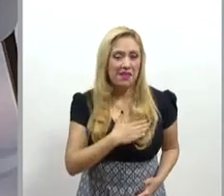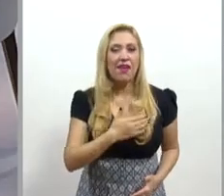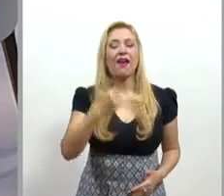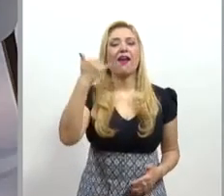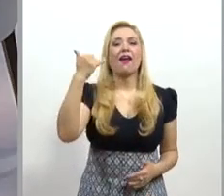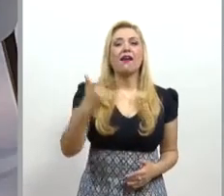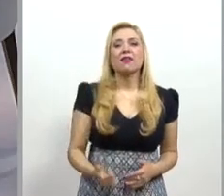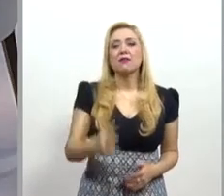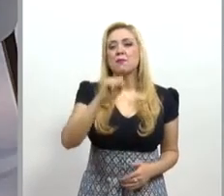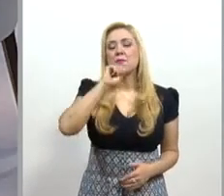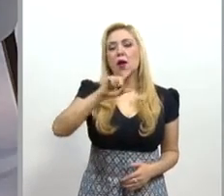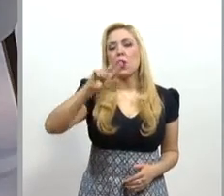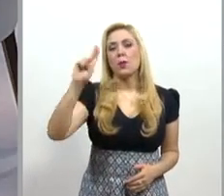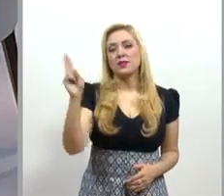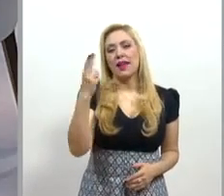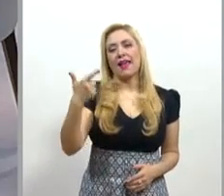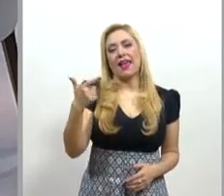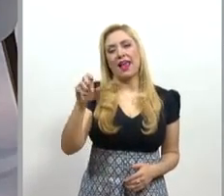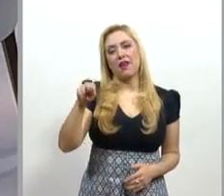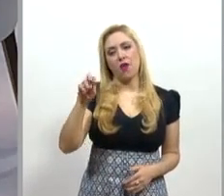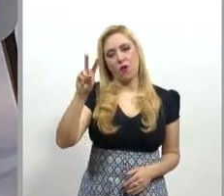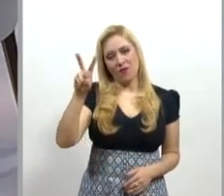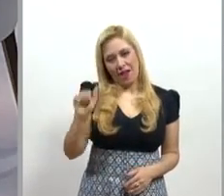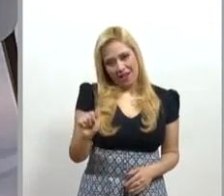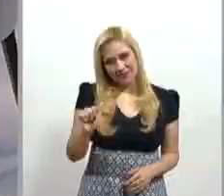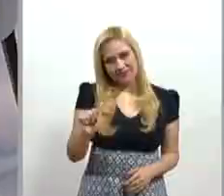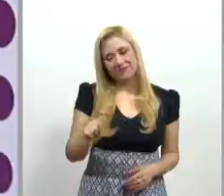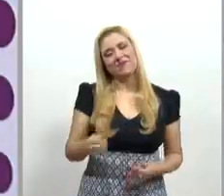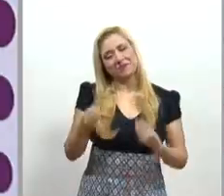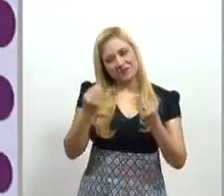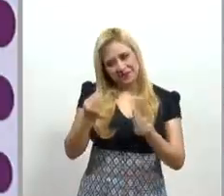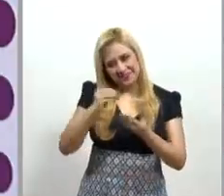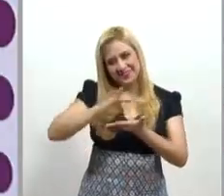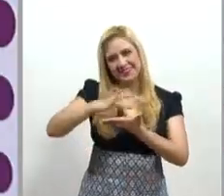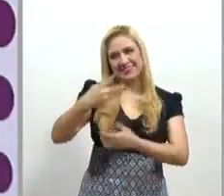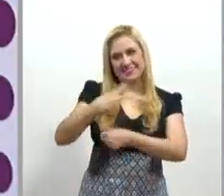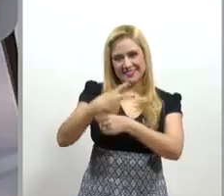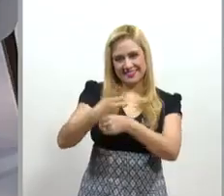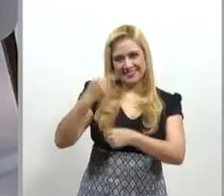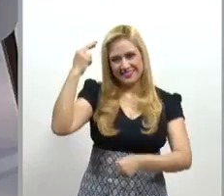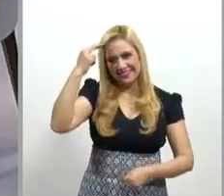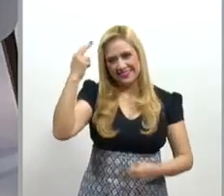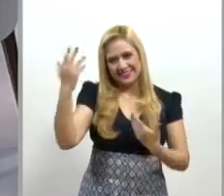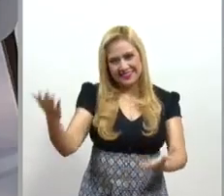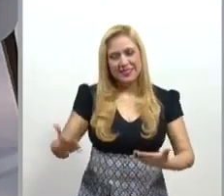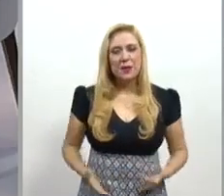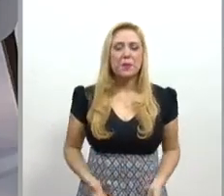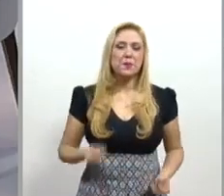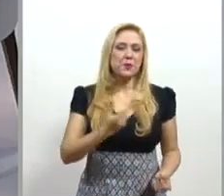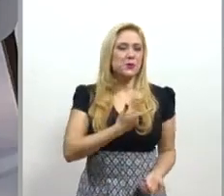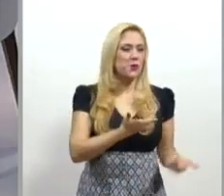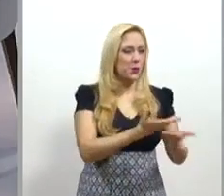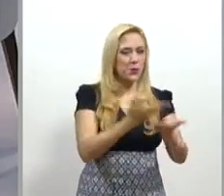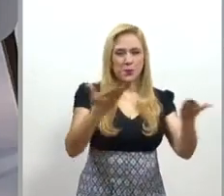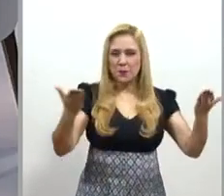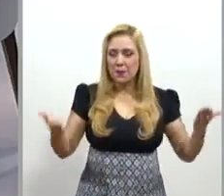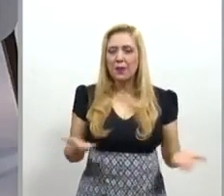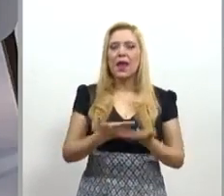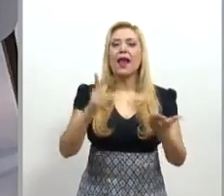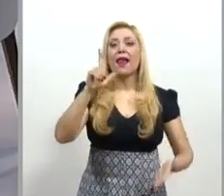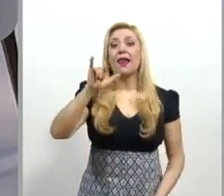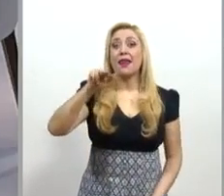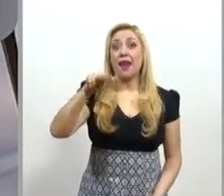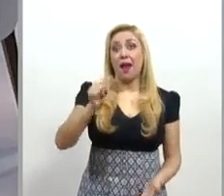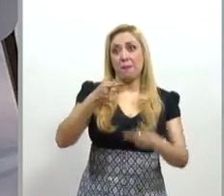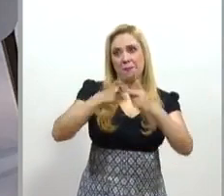Law de la Universidad de Génova. Bienvenido, Eduardo. Muchísimas gracias por la invitación, Roberto. Pues encantado de tenerles. Lina, me gustaría empezar